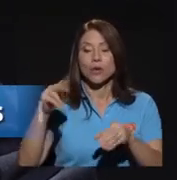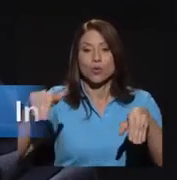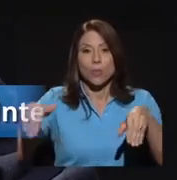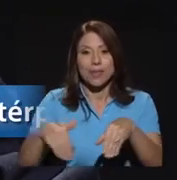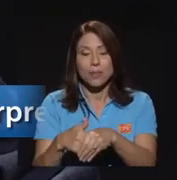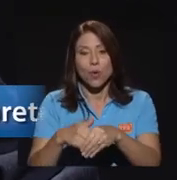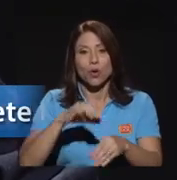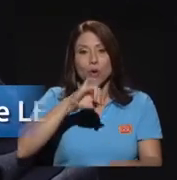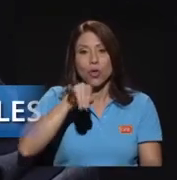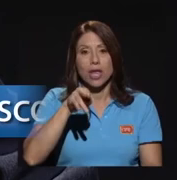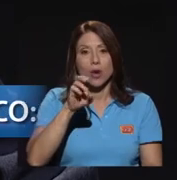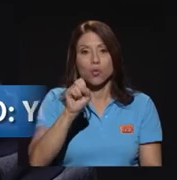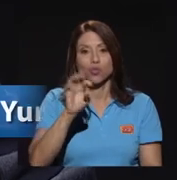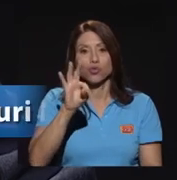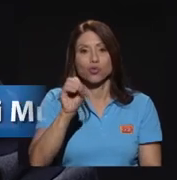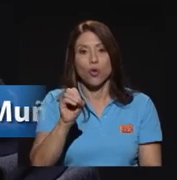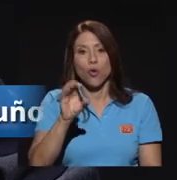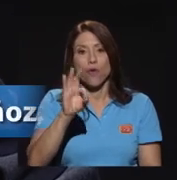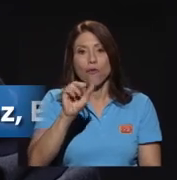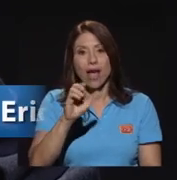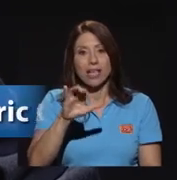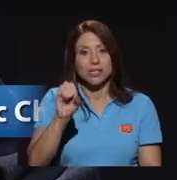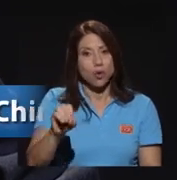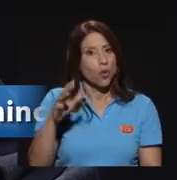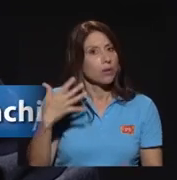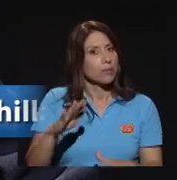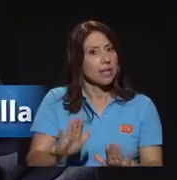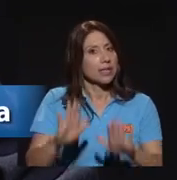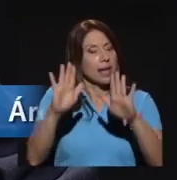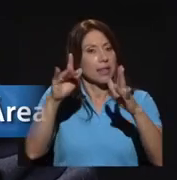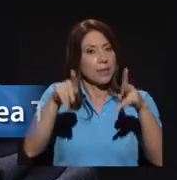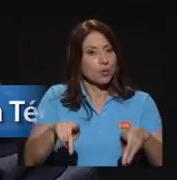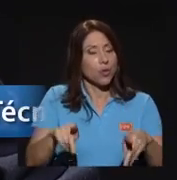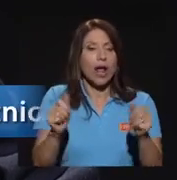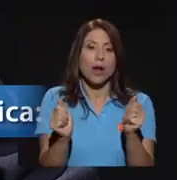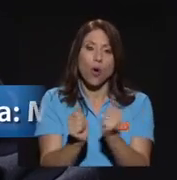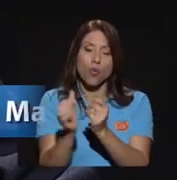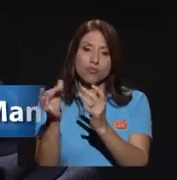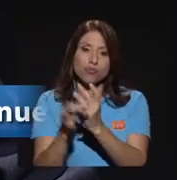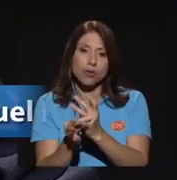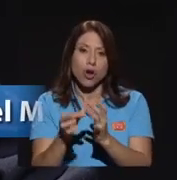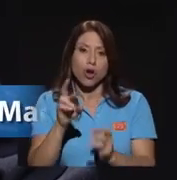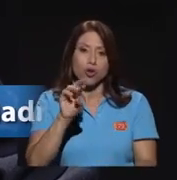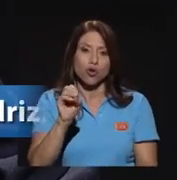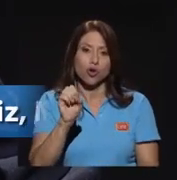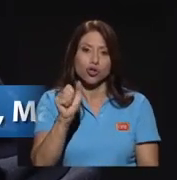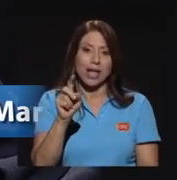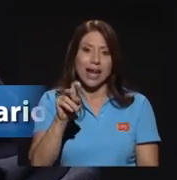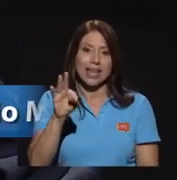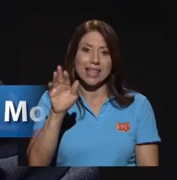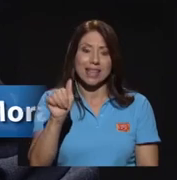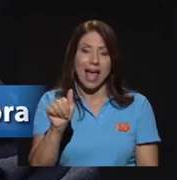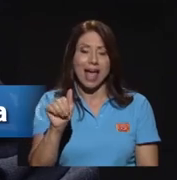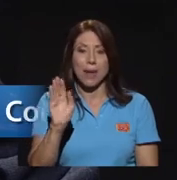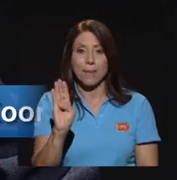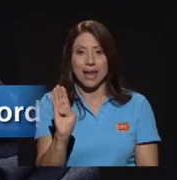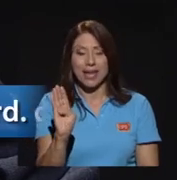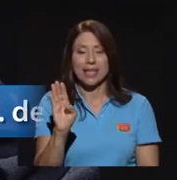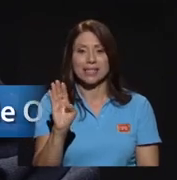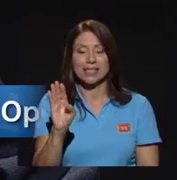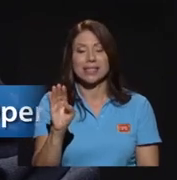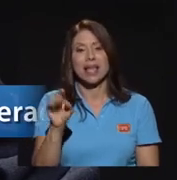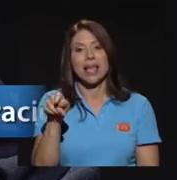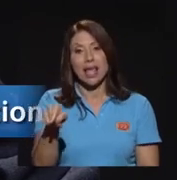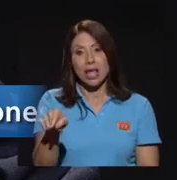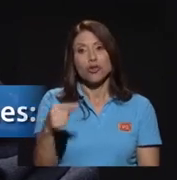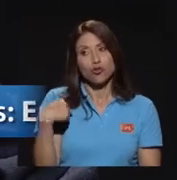fácil que fuera gran persona cuando haya rosario está bien es de espacio una mata de espacio que fue una gran persona también yo